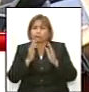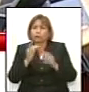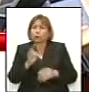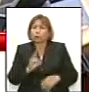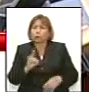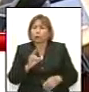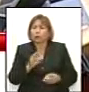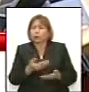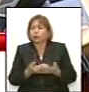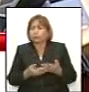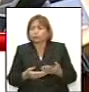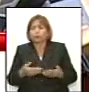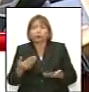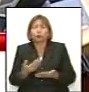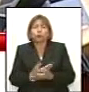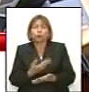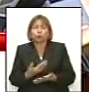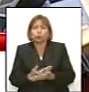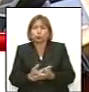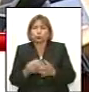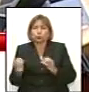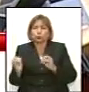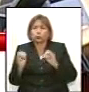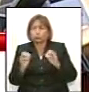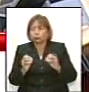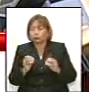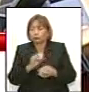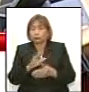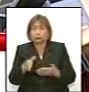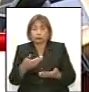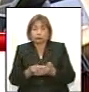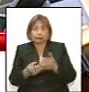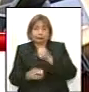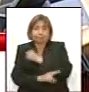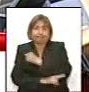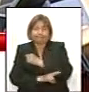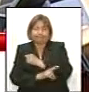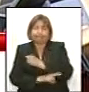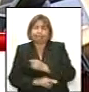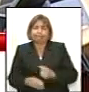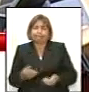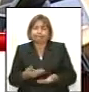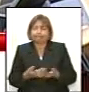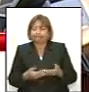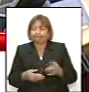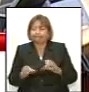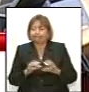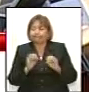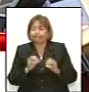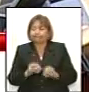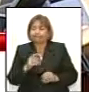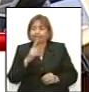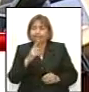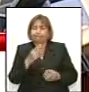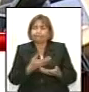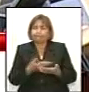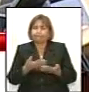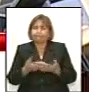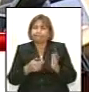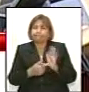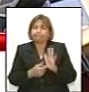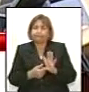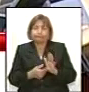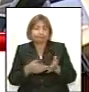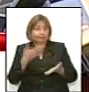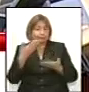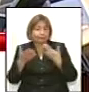de tener un nuevo local del Archivo General de la Nación. Y los archivos regionales son uno de nuestros elementos de